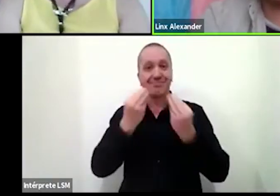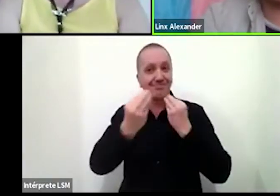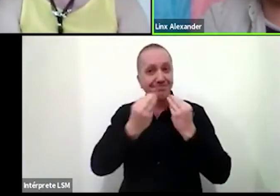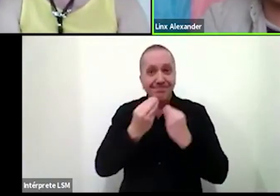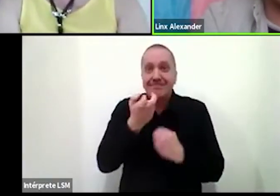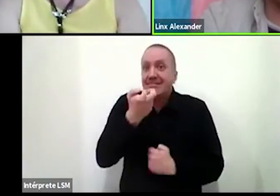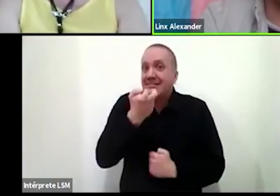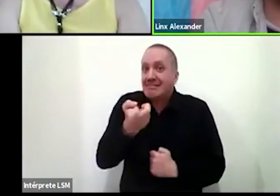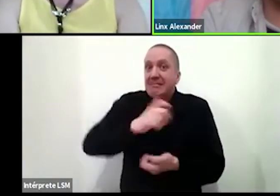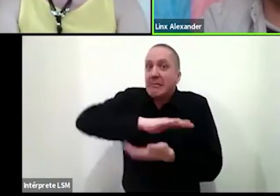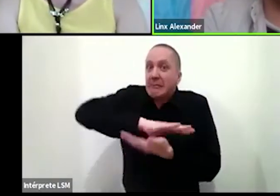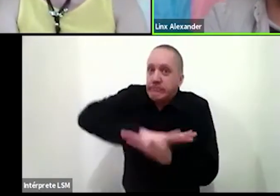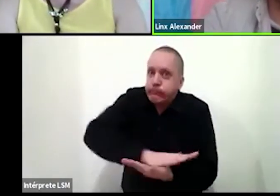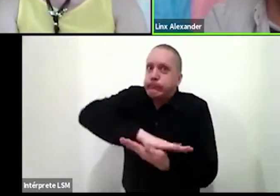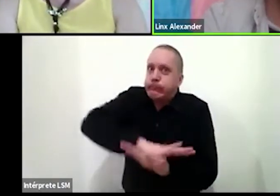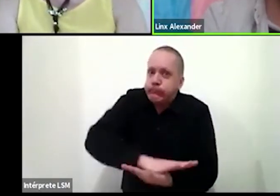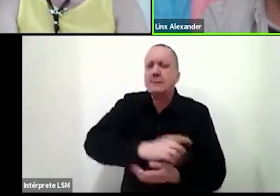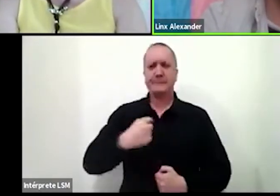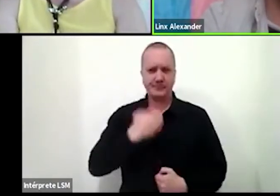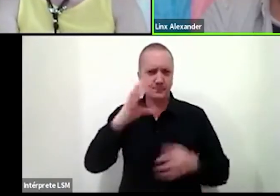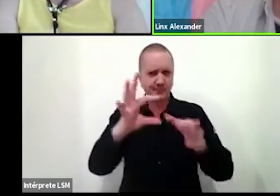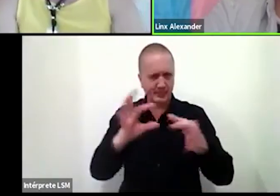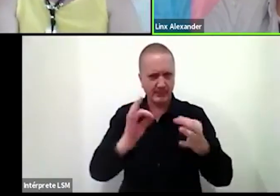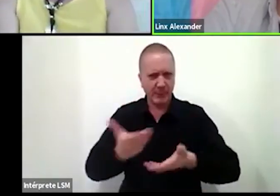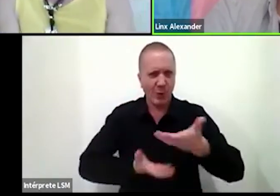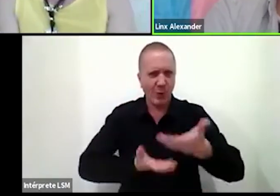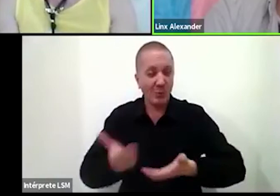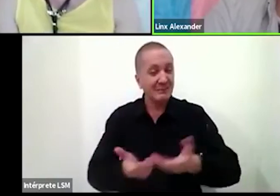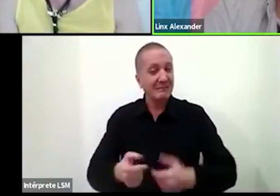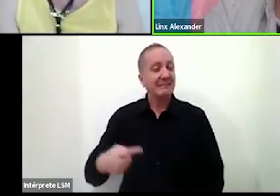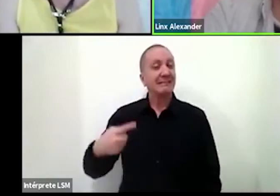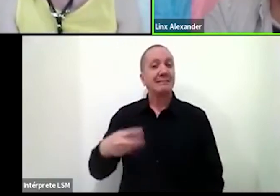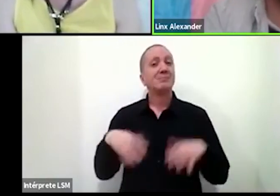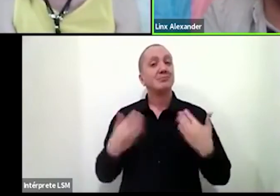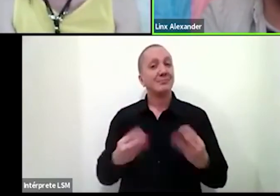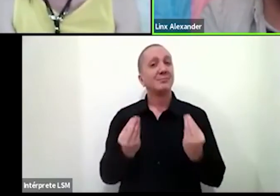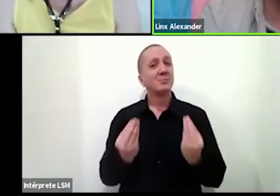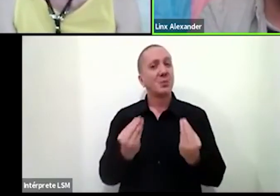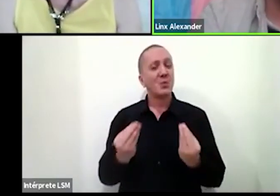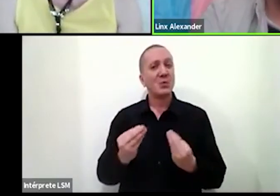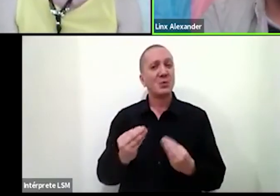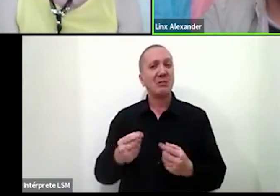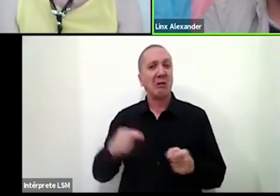Les quiero compartir algunas de las palabras de las personas que fueron discriminadas.